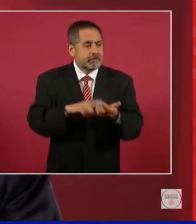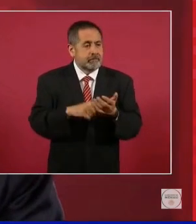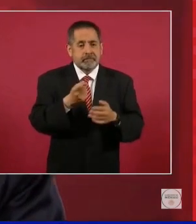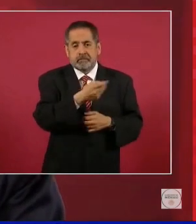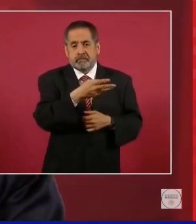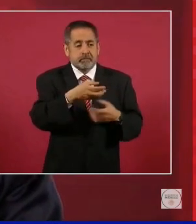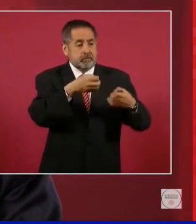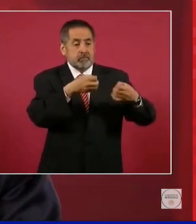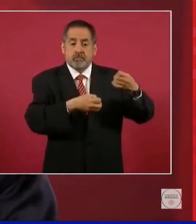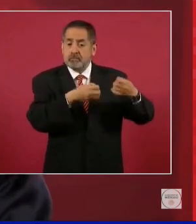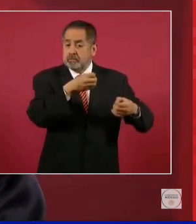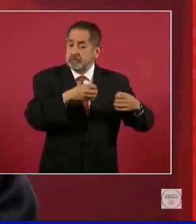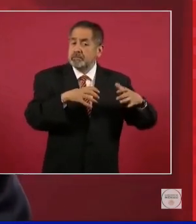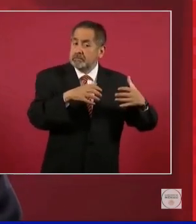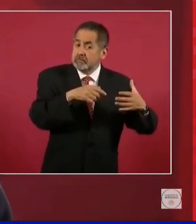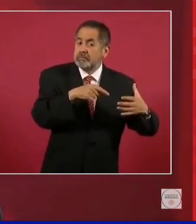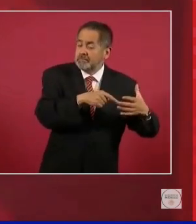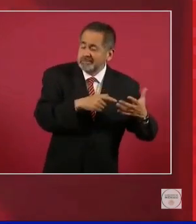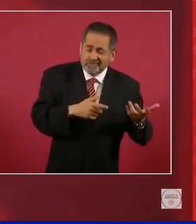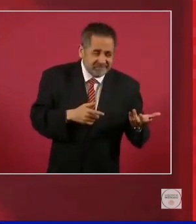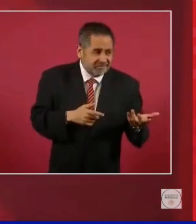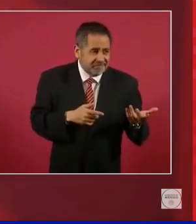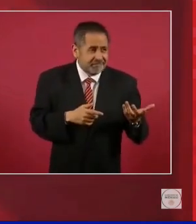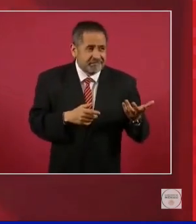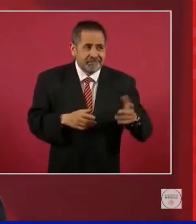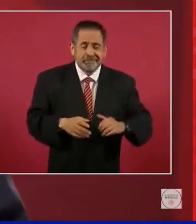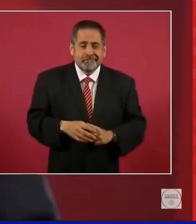jueces que se